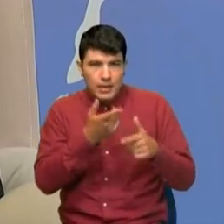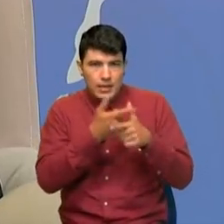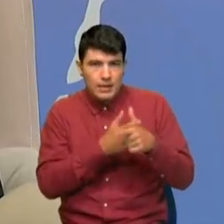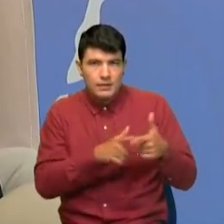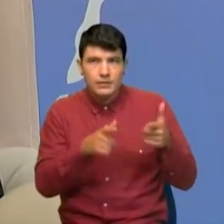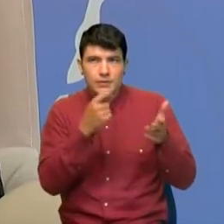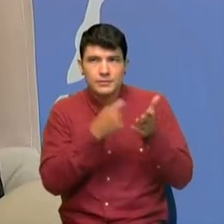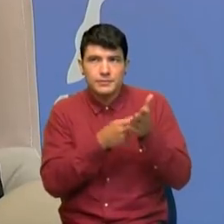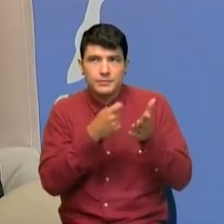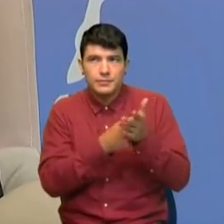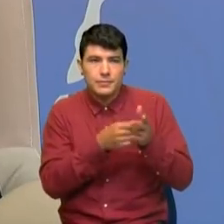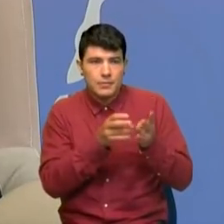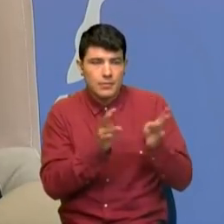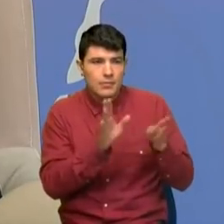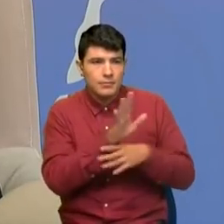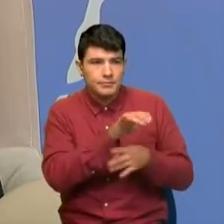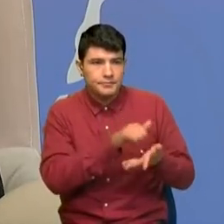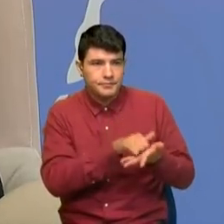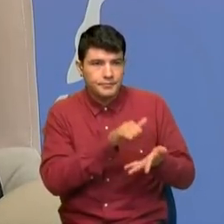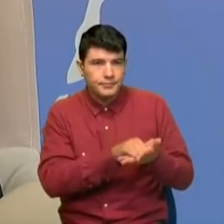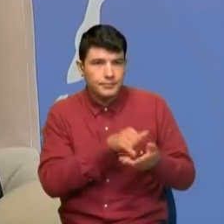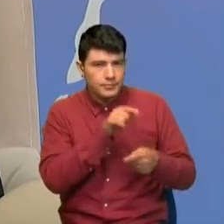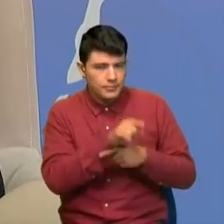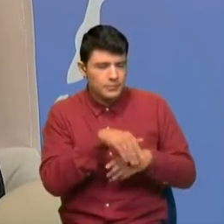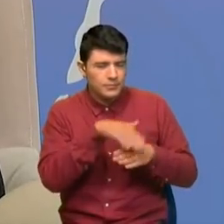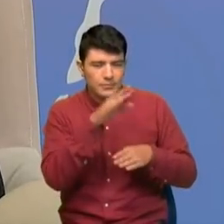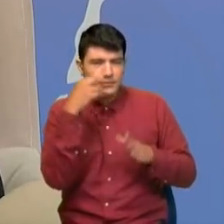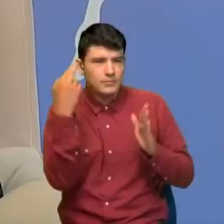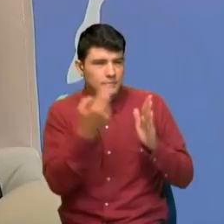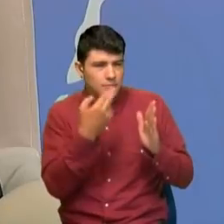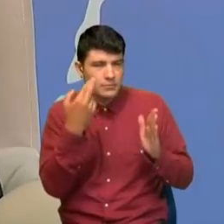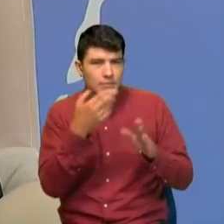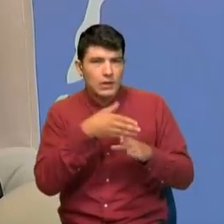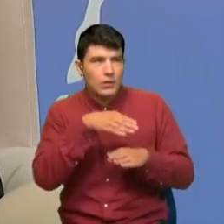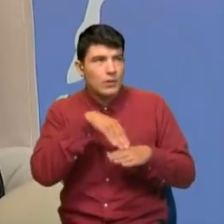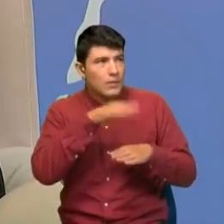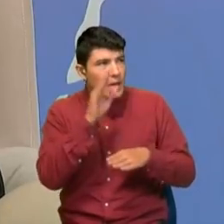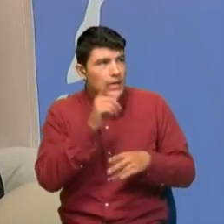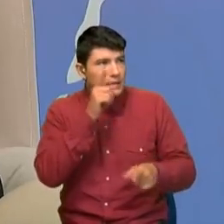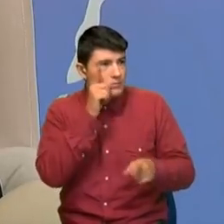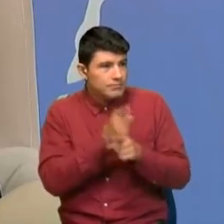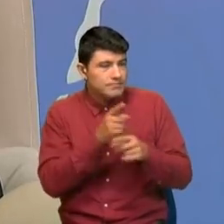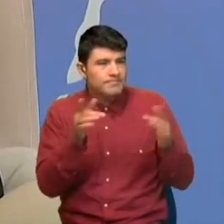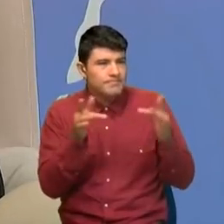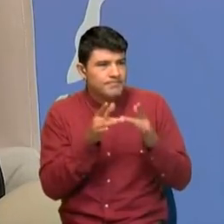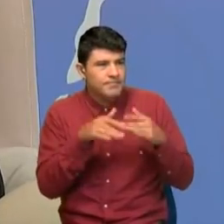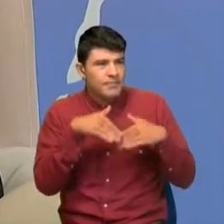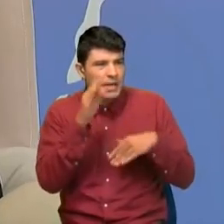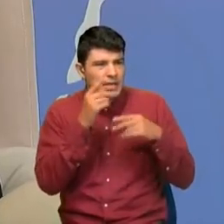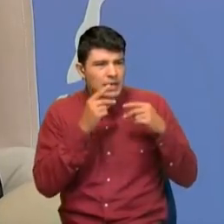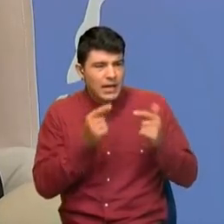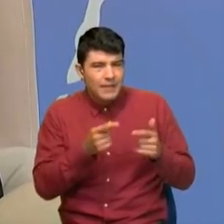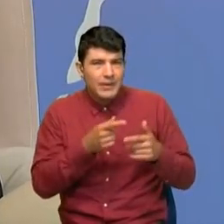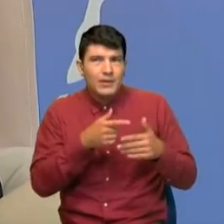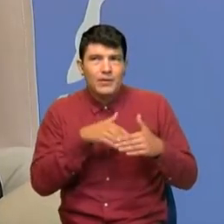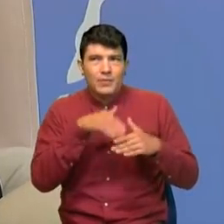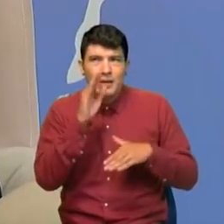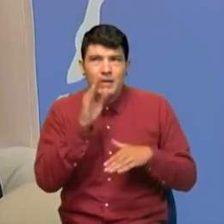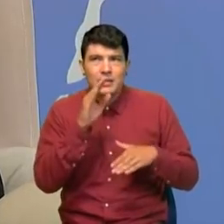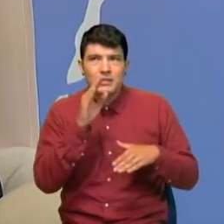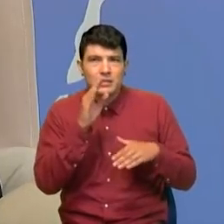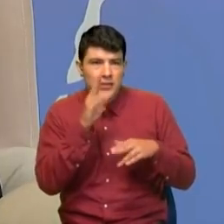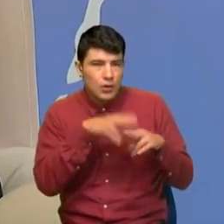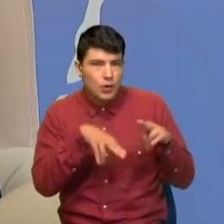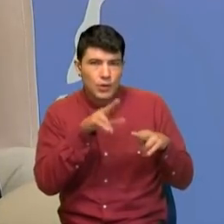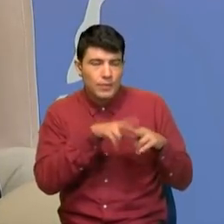la sociedad conyugal en ese sentido. Es lo más usual, lo más accesible, llamémoslo así, como lo más cómodo